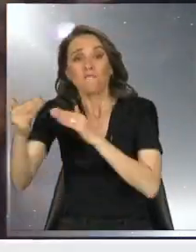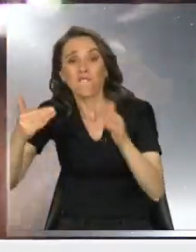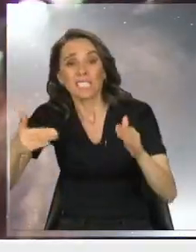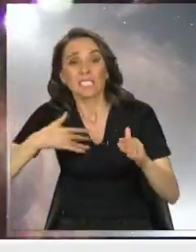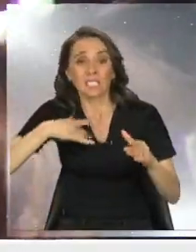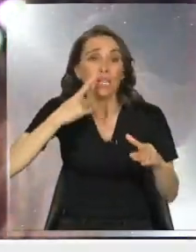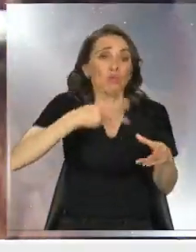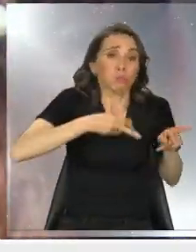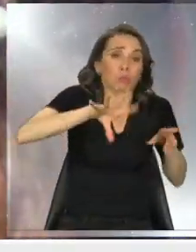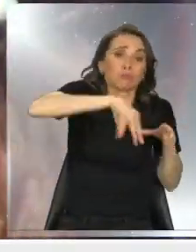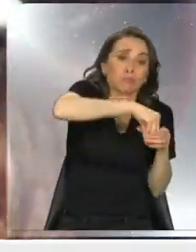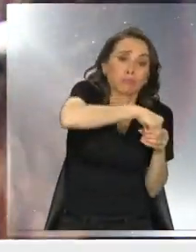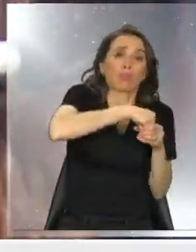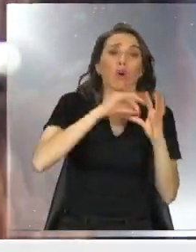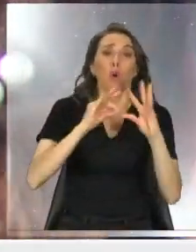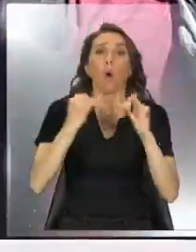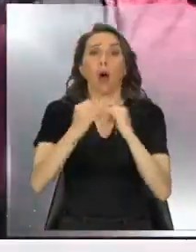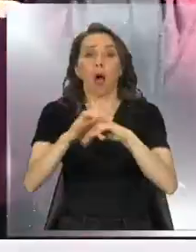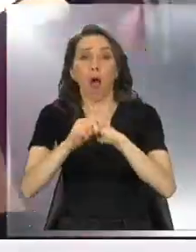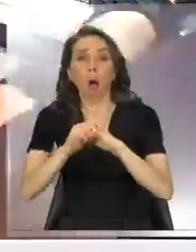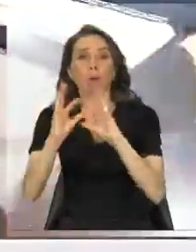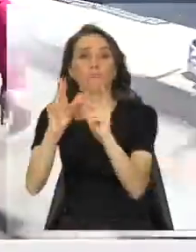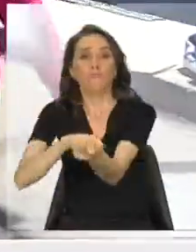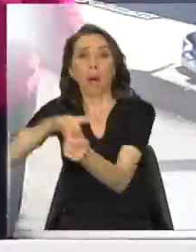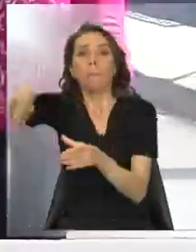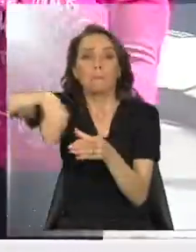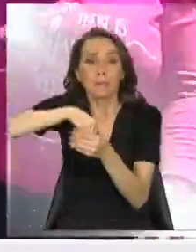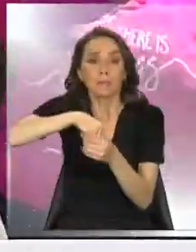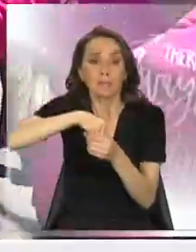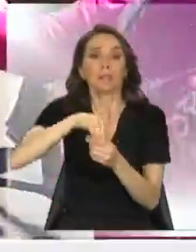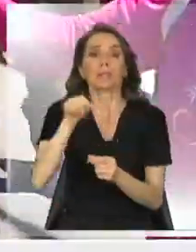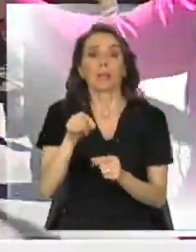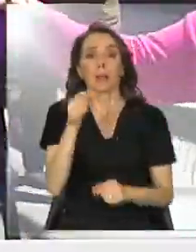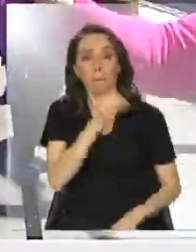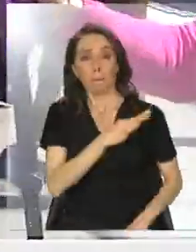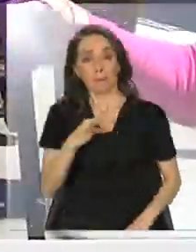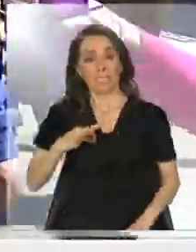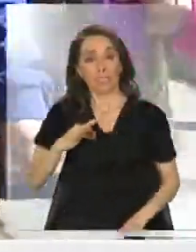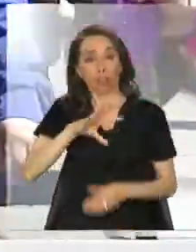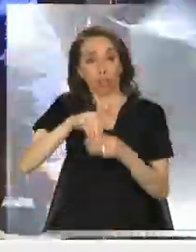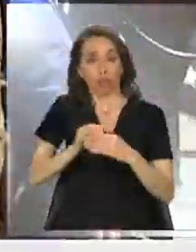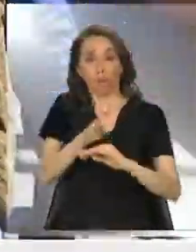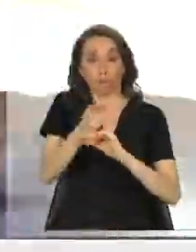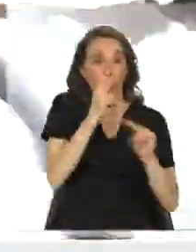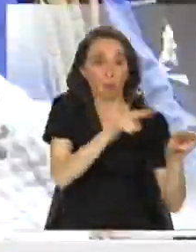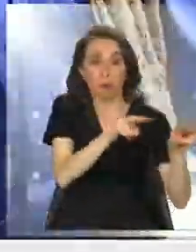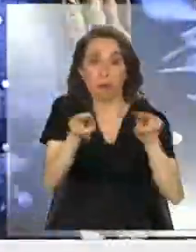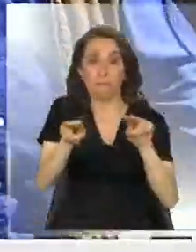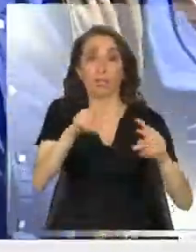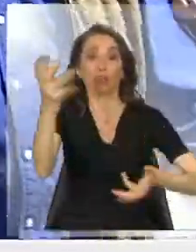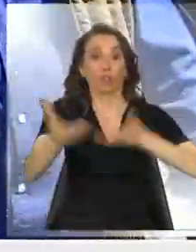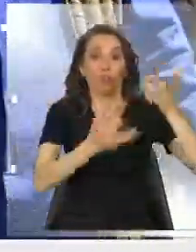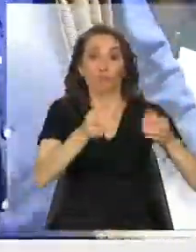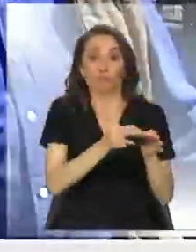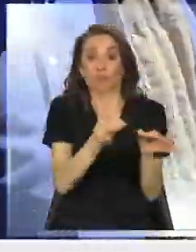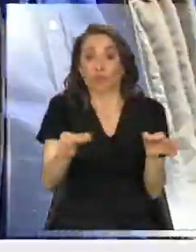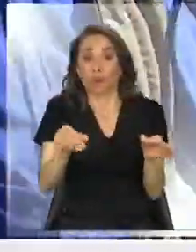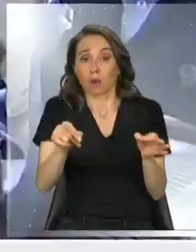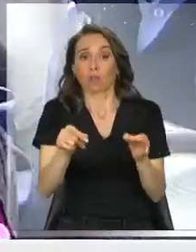y familiares. El ministro del Interior visitó este jueves la zona. Se reunió con los vecinos